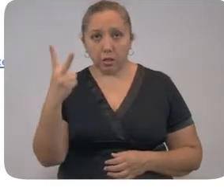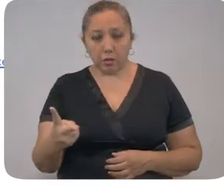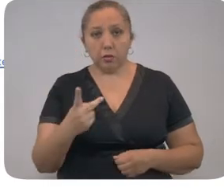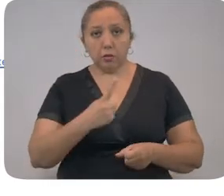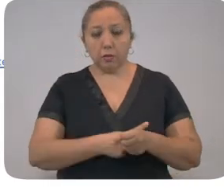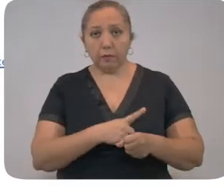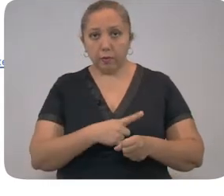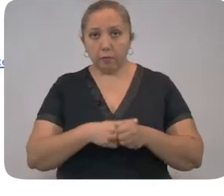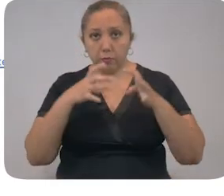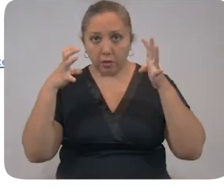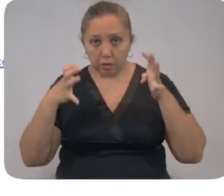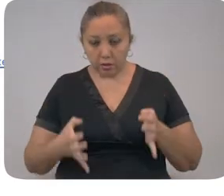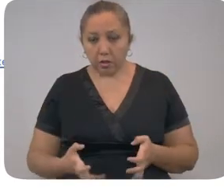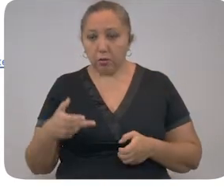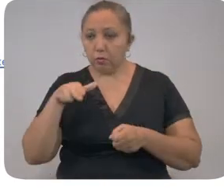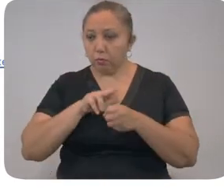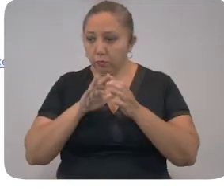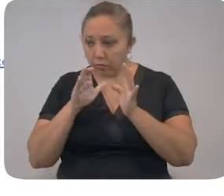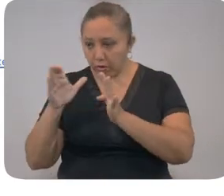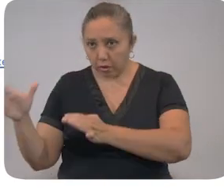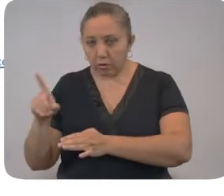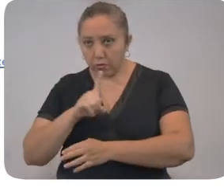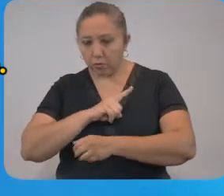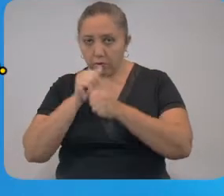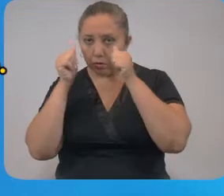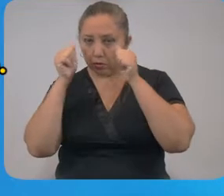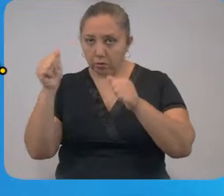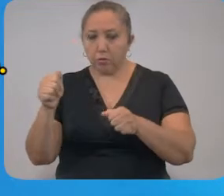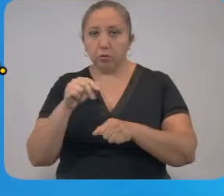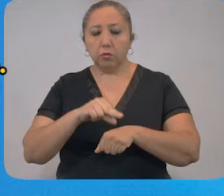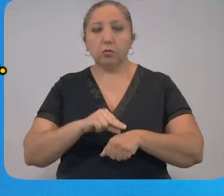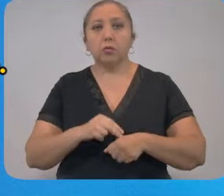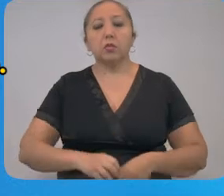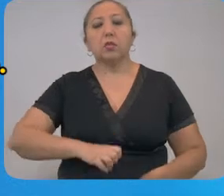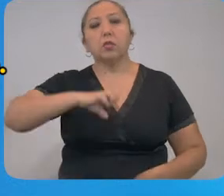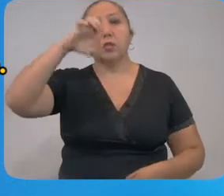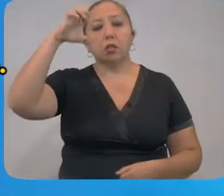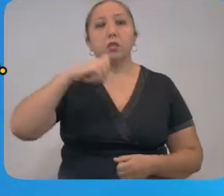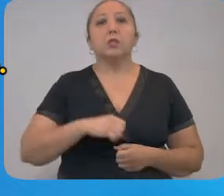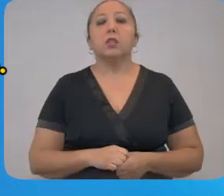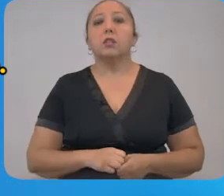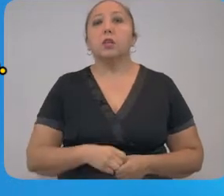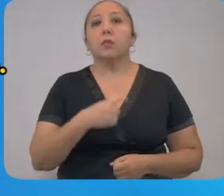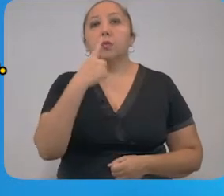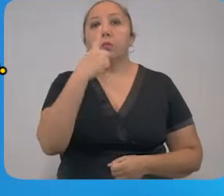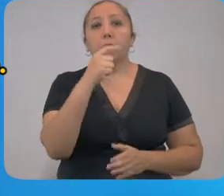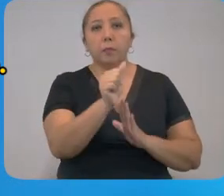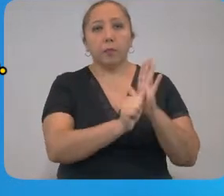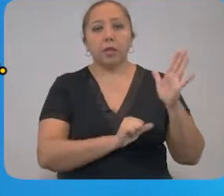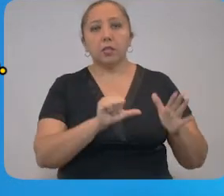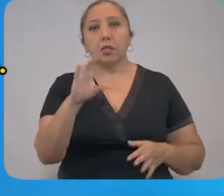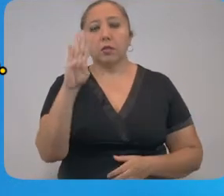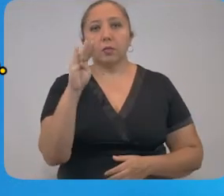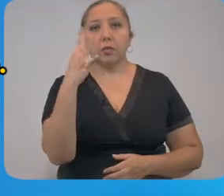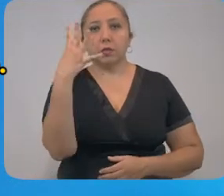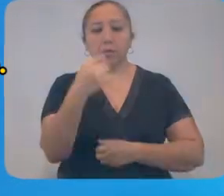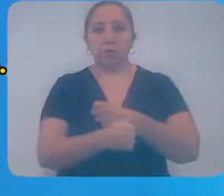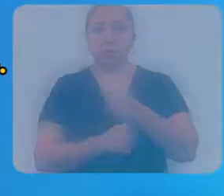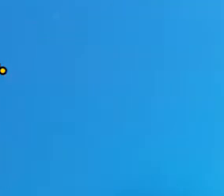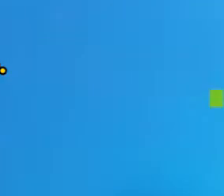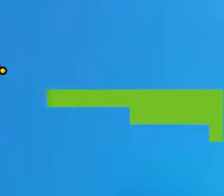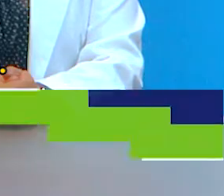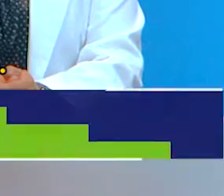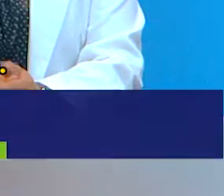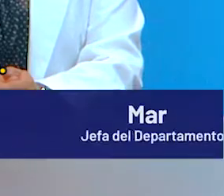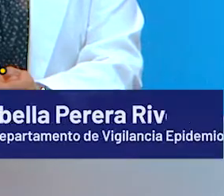casos confirmados están hospitalizados y en aislamiento total. El rango de edad de los casos confirmados es de 1 mes a 94 años.